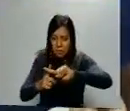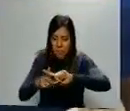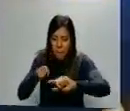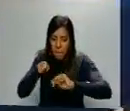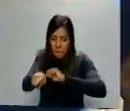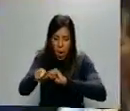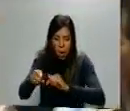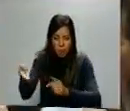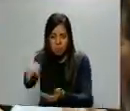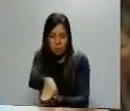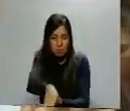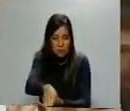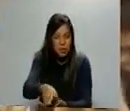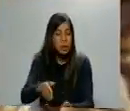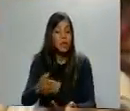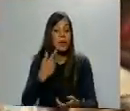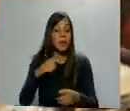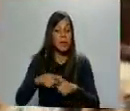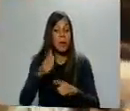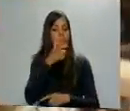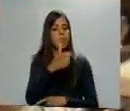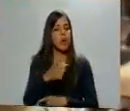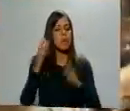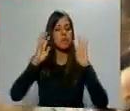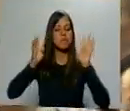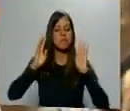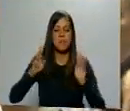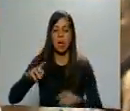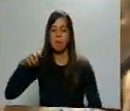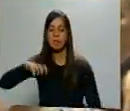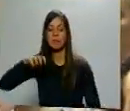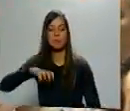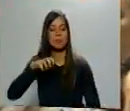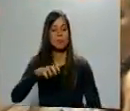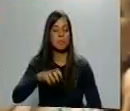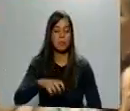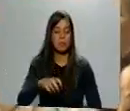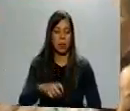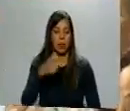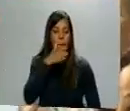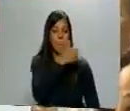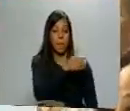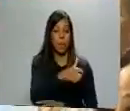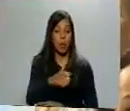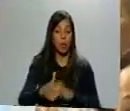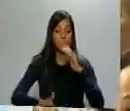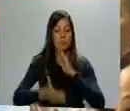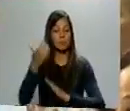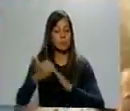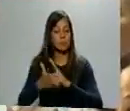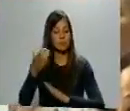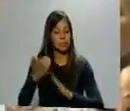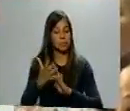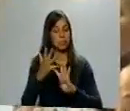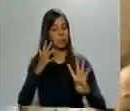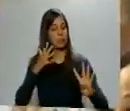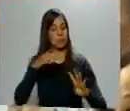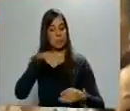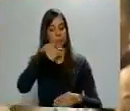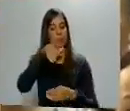Y al pueblo eso no le importó. El pueblo salió de manera estoica y fue a apoyar su